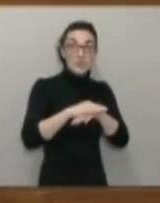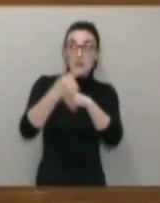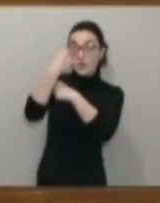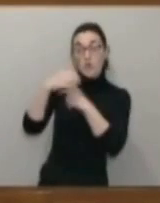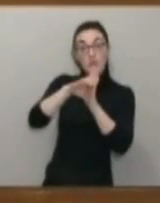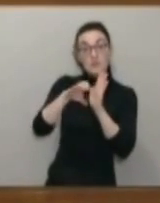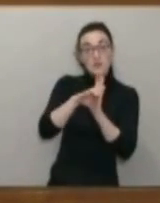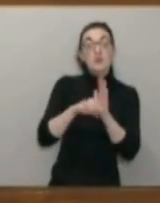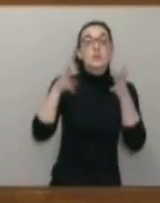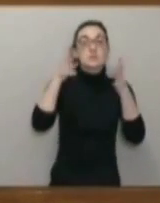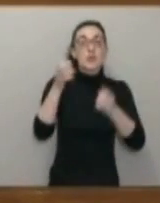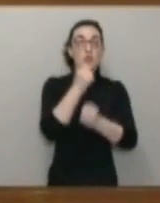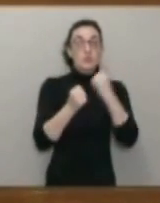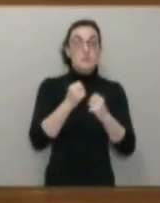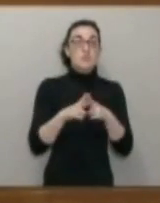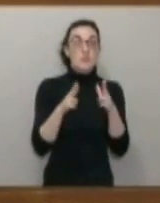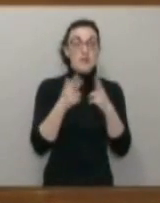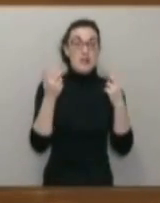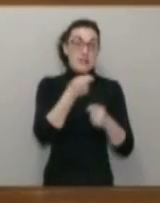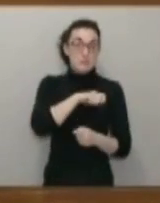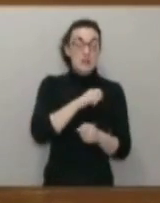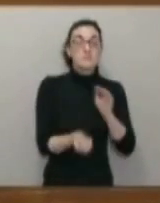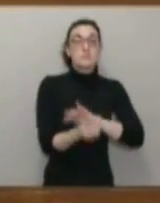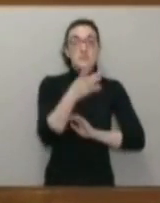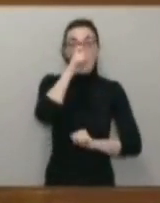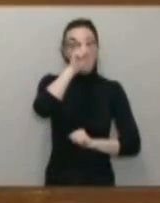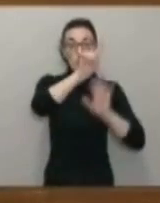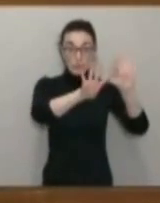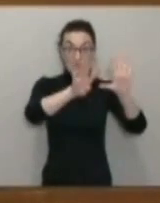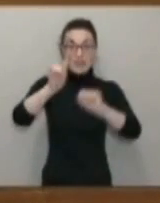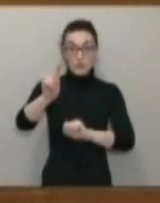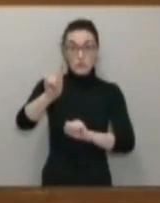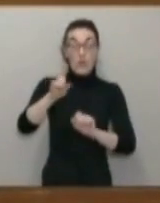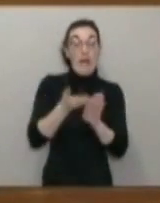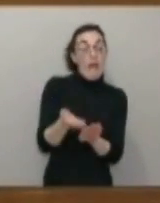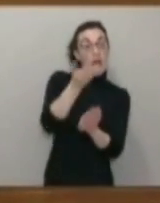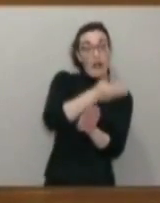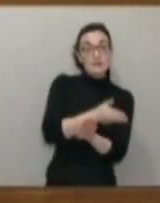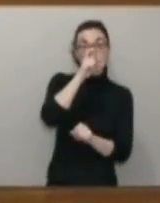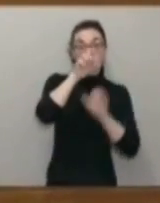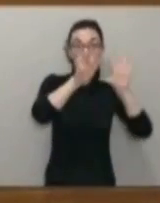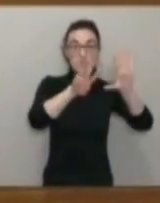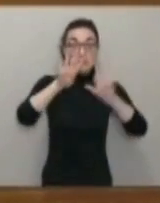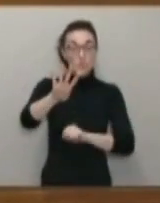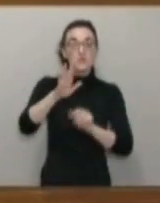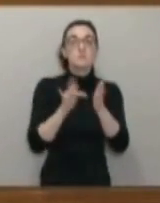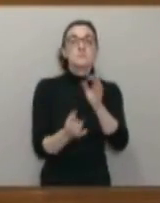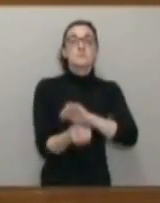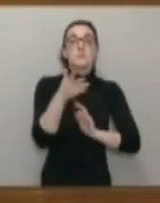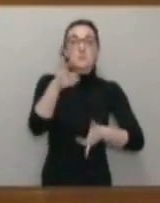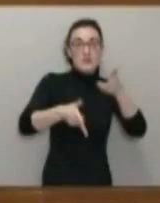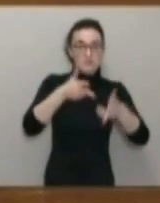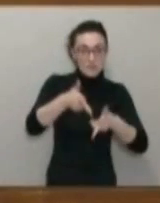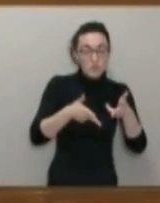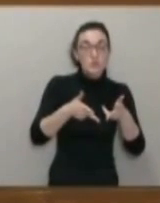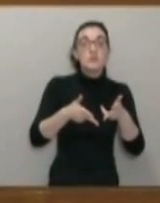constitucional, el Consejo Económico y Social de España se constituyó en el año 91. Previamente, en el año 84, se constituyó en el País Vasco